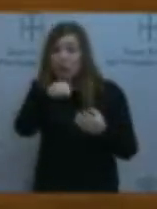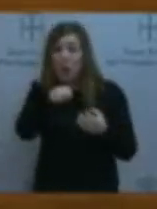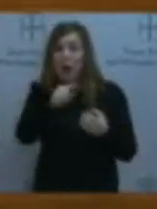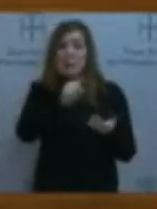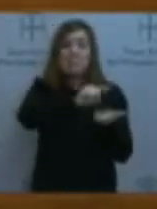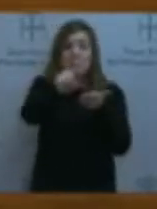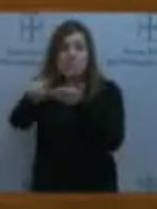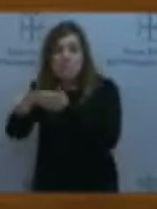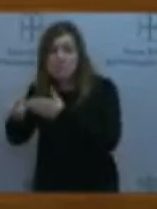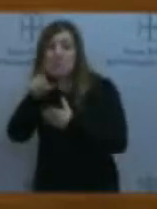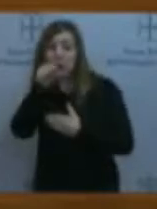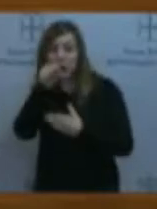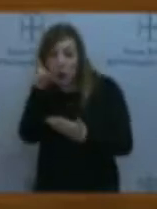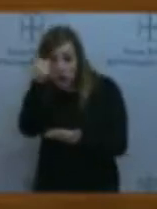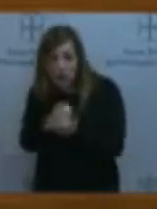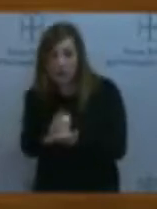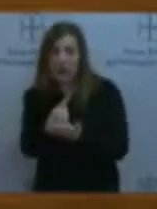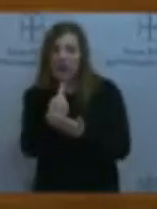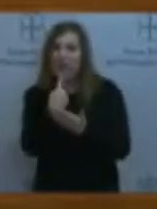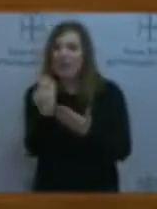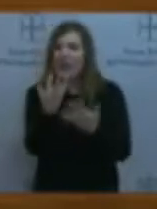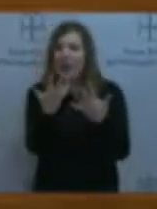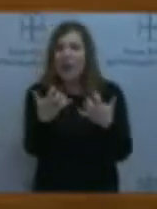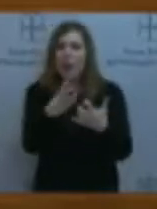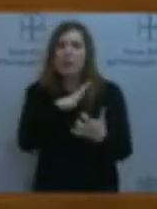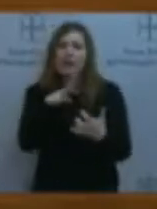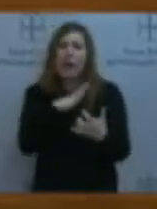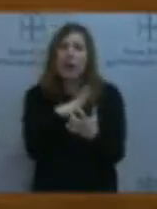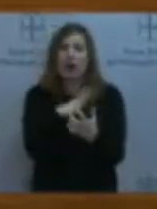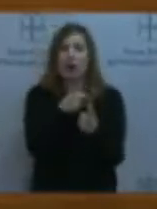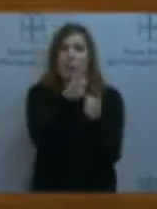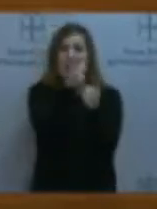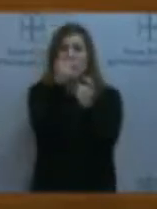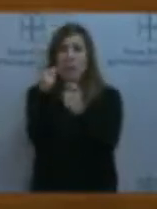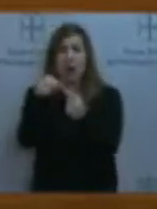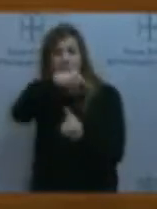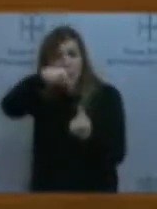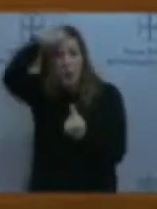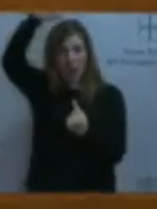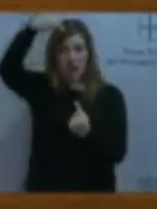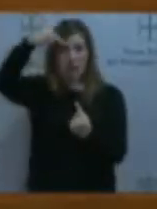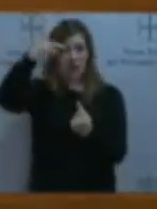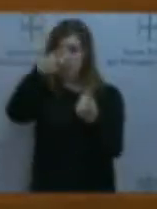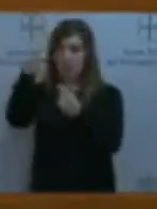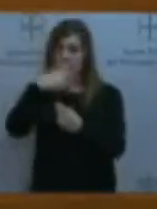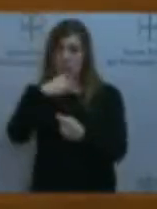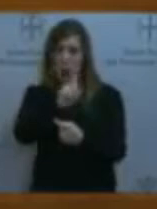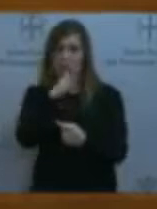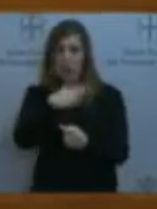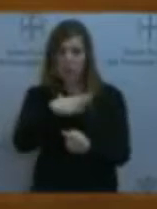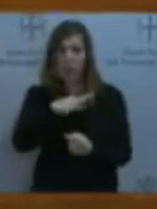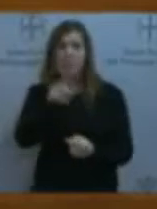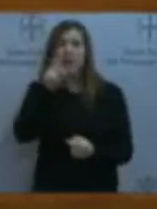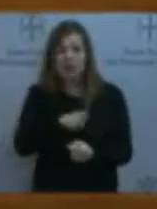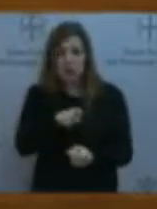en el que decía simplemente, por favor no le disparéis al huracán porque puede ser peligroso, ya que lo habéis retuiteado, por